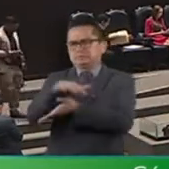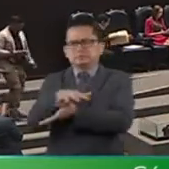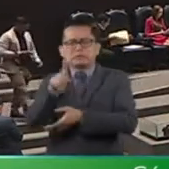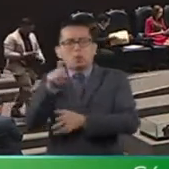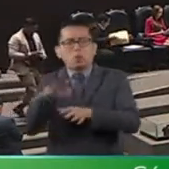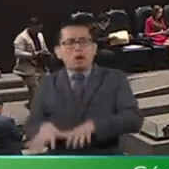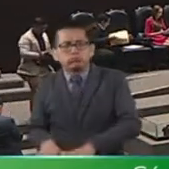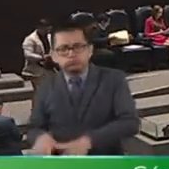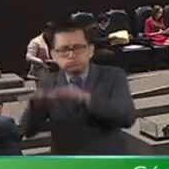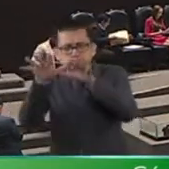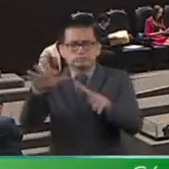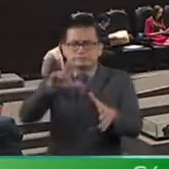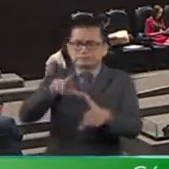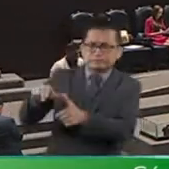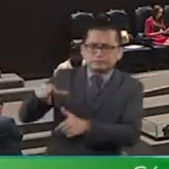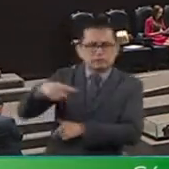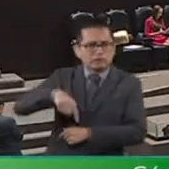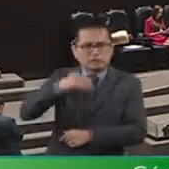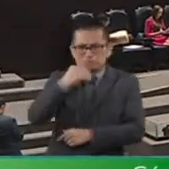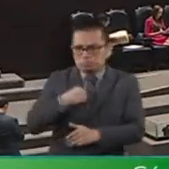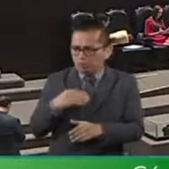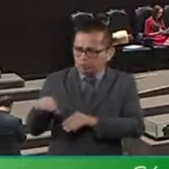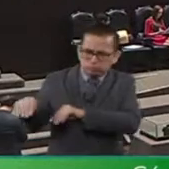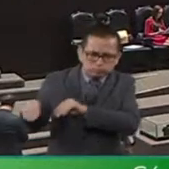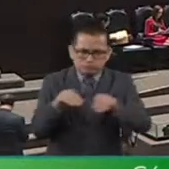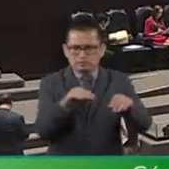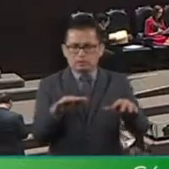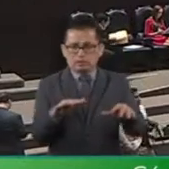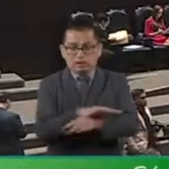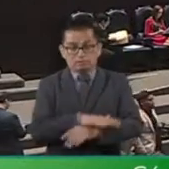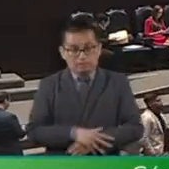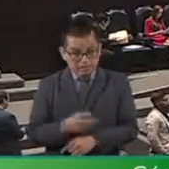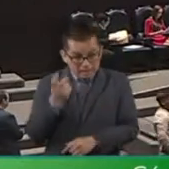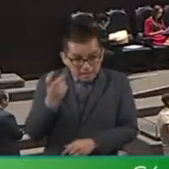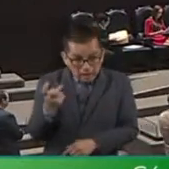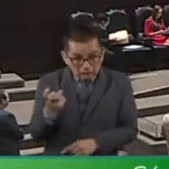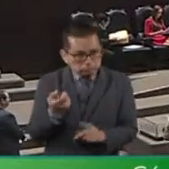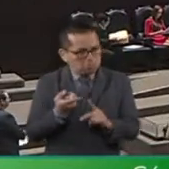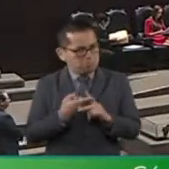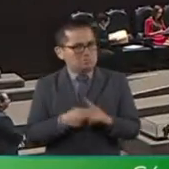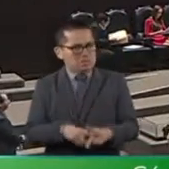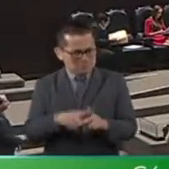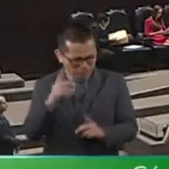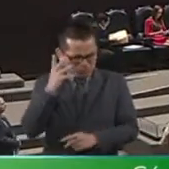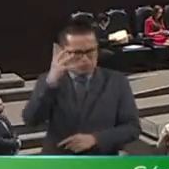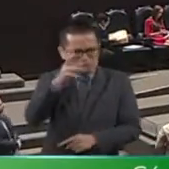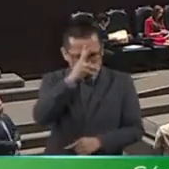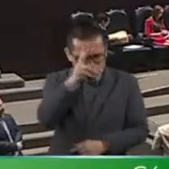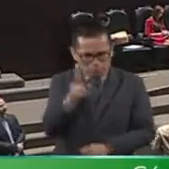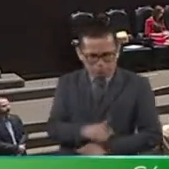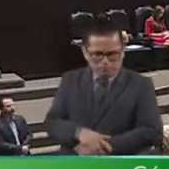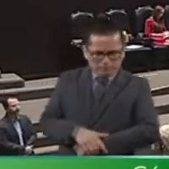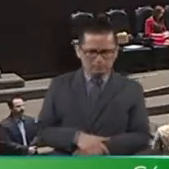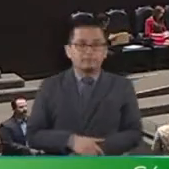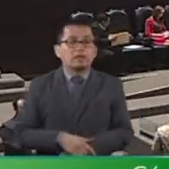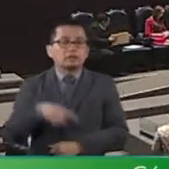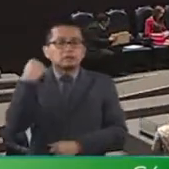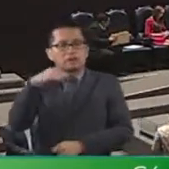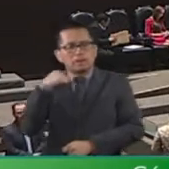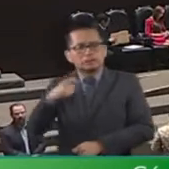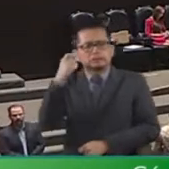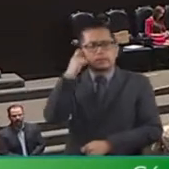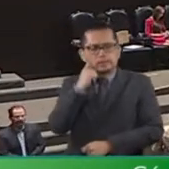desplazados climáticos del país y esto va a empeorar. Tabasco, Guerrero, Oaxaca,